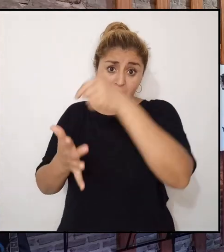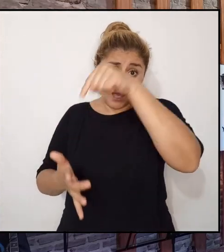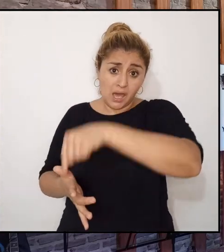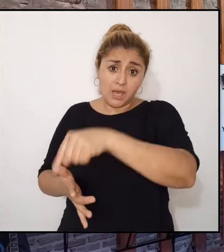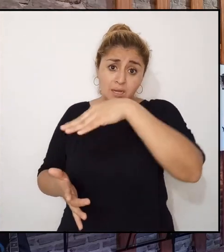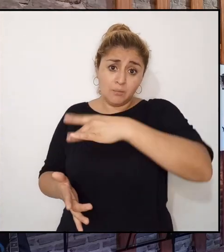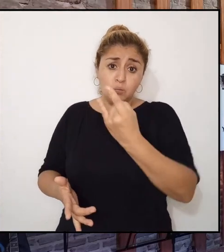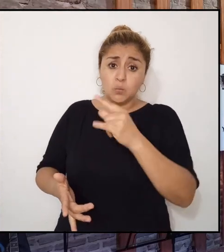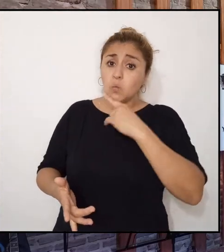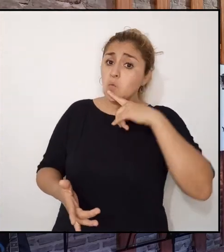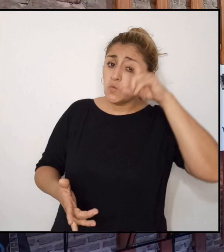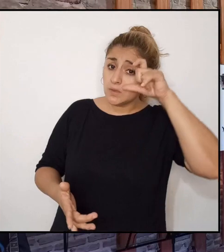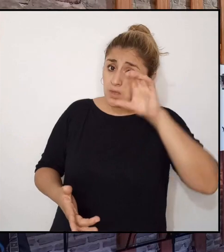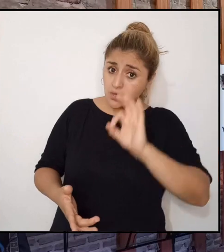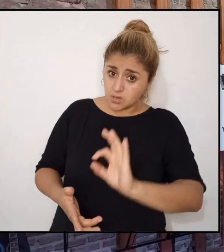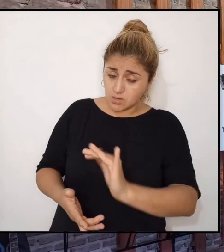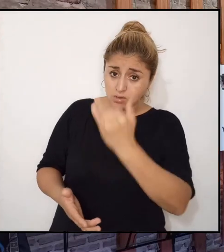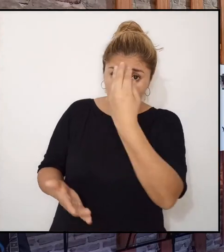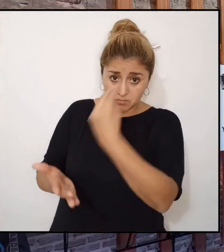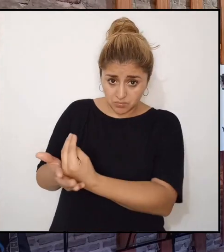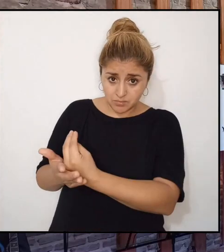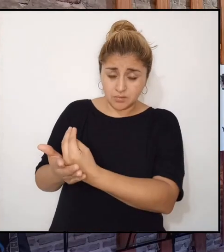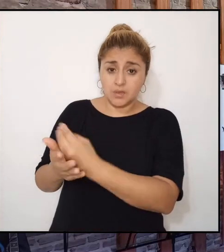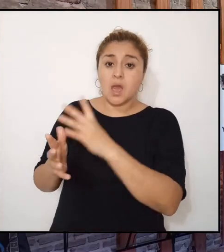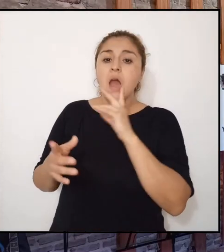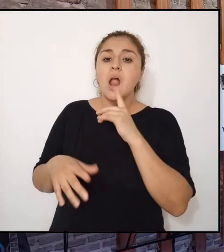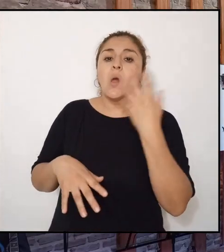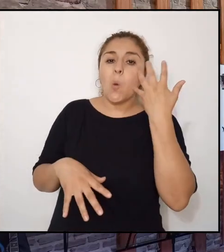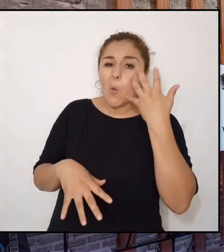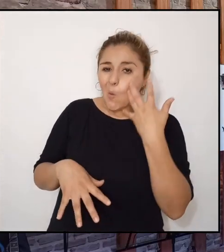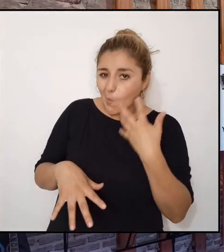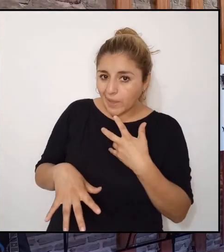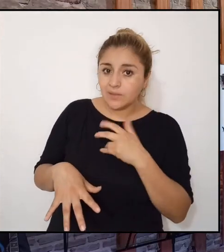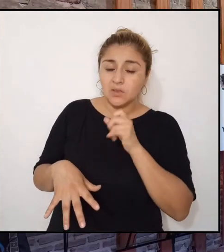Y algunos dicen, no, los dinosaurios no, ese es el hipopótamo.